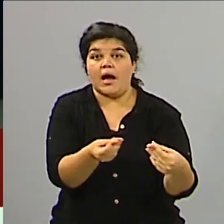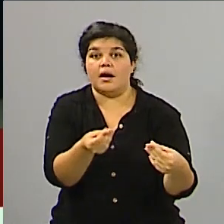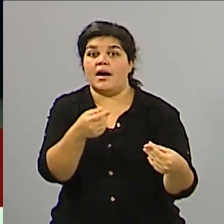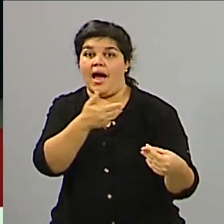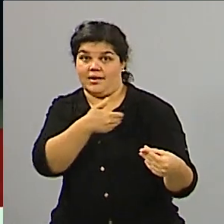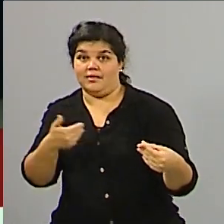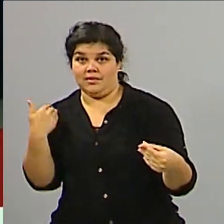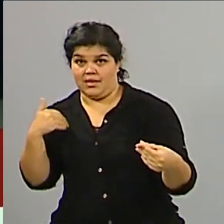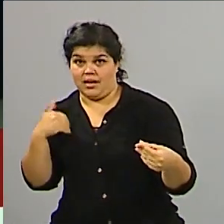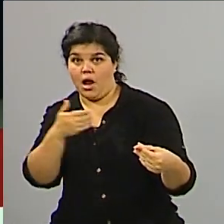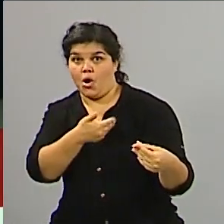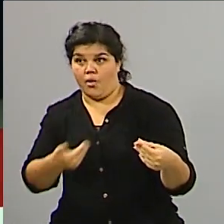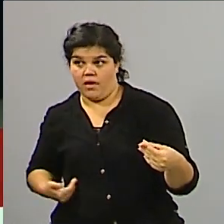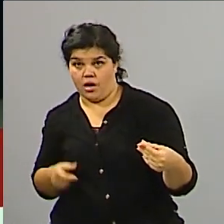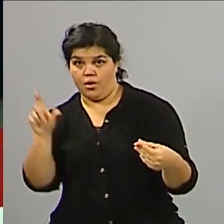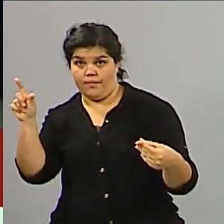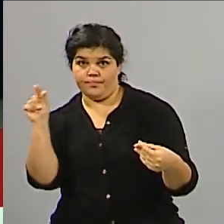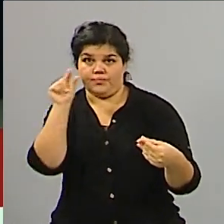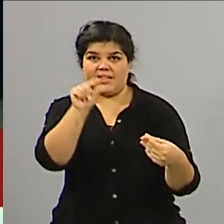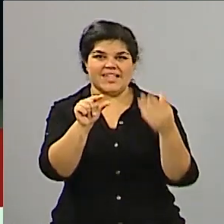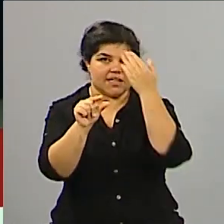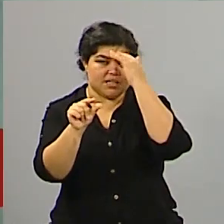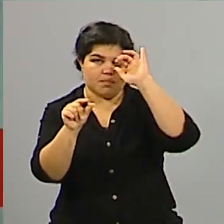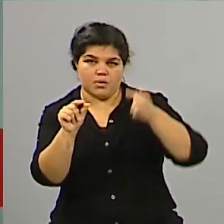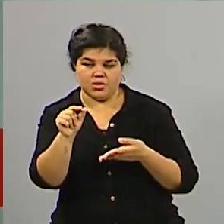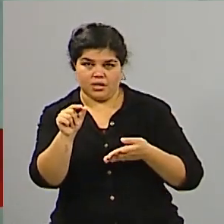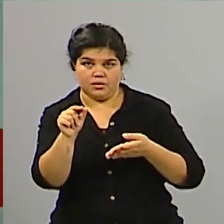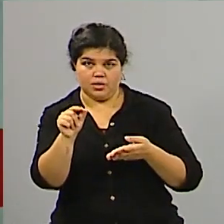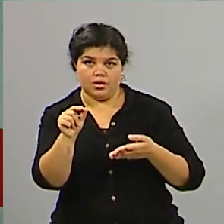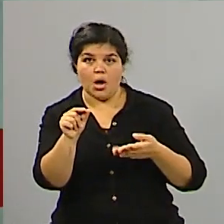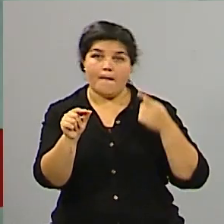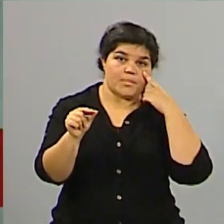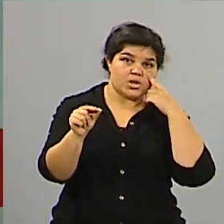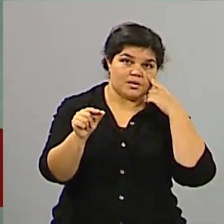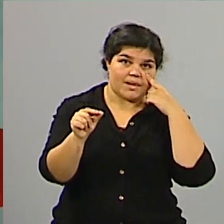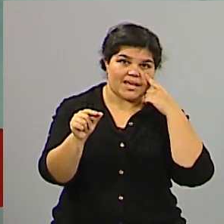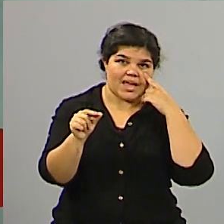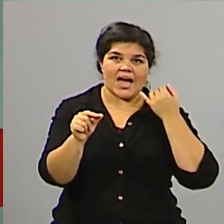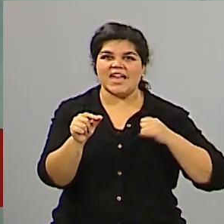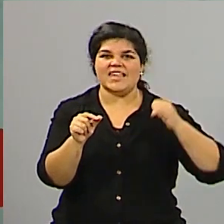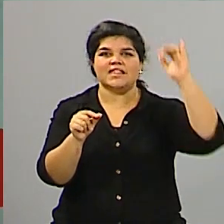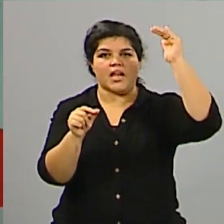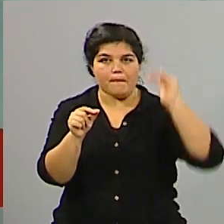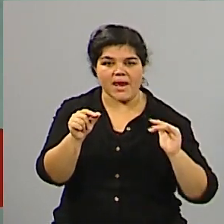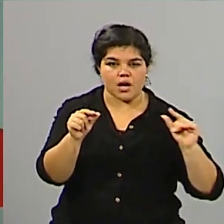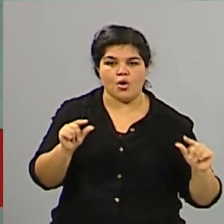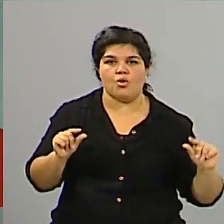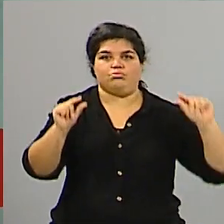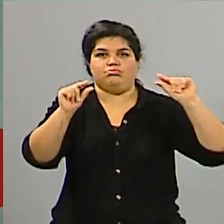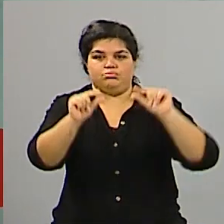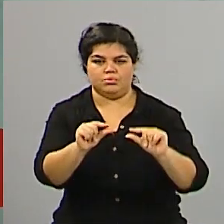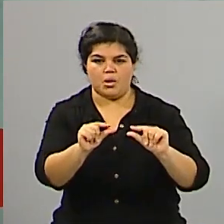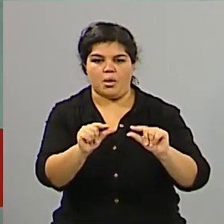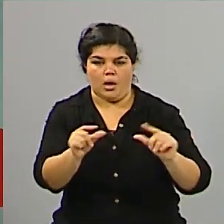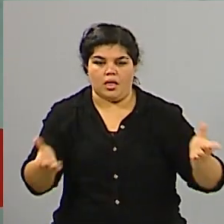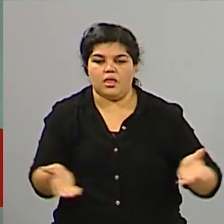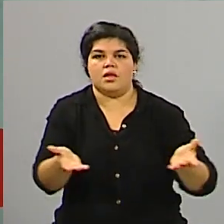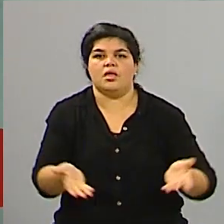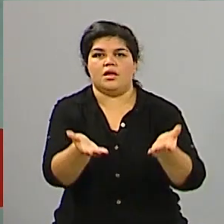tienen que sufrir toda esta crisis que estamos viviendo, que es una producción. O sea, encarar, y también ahí tocamos la